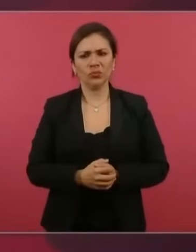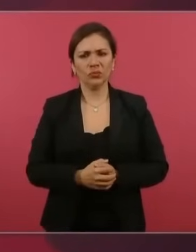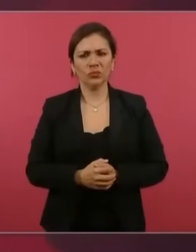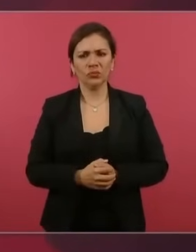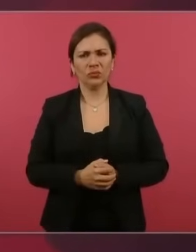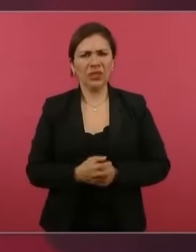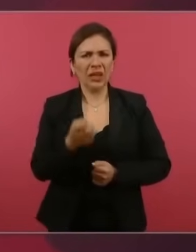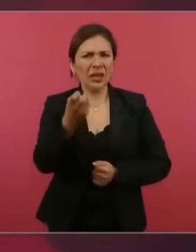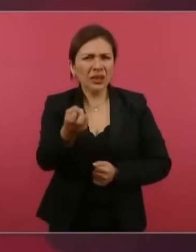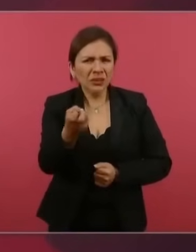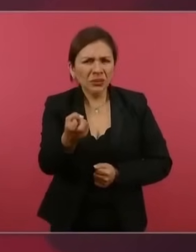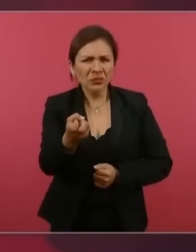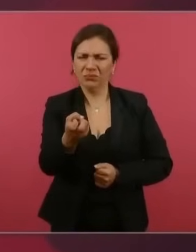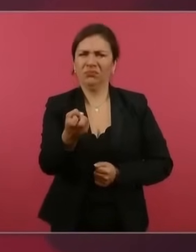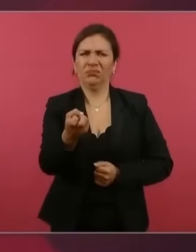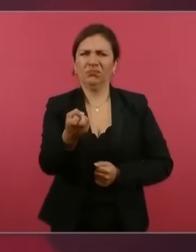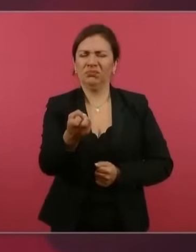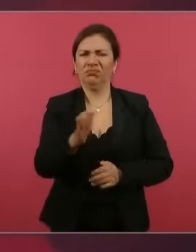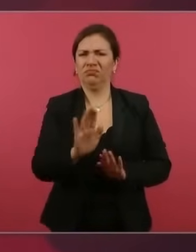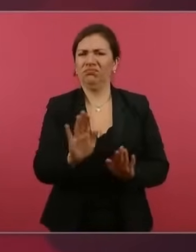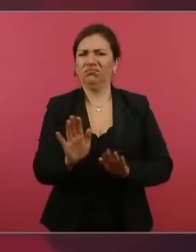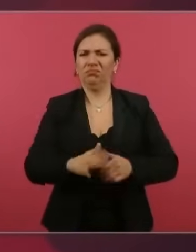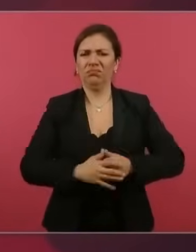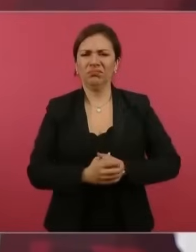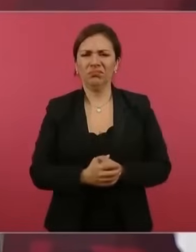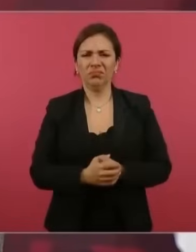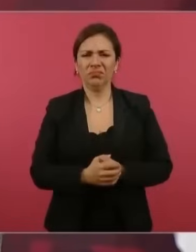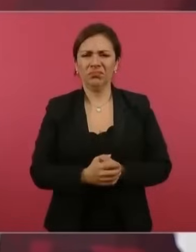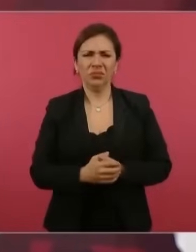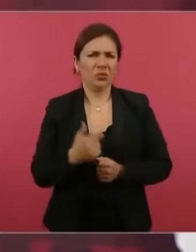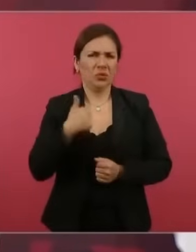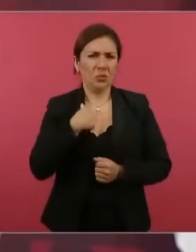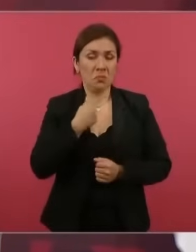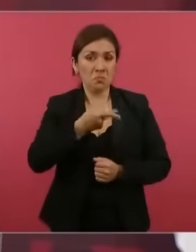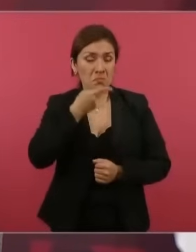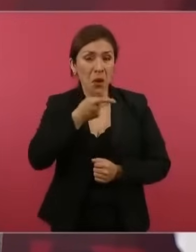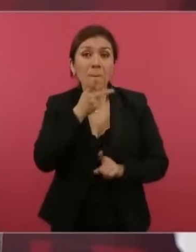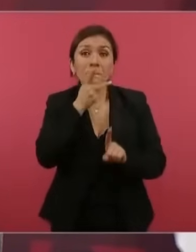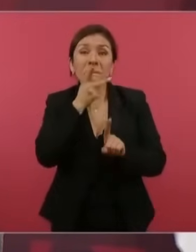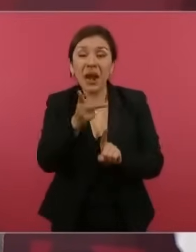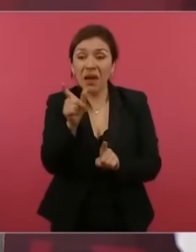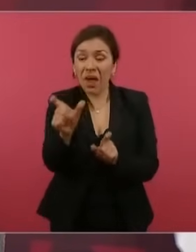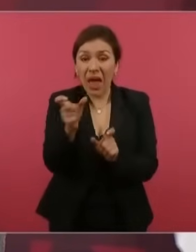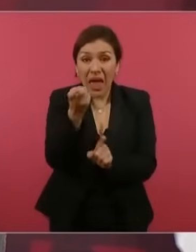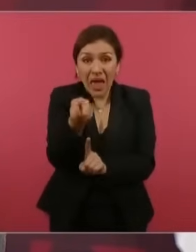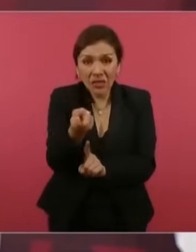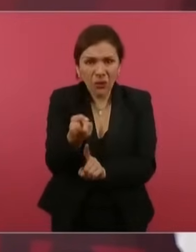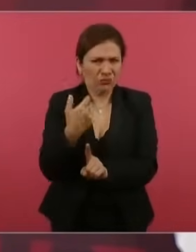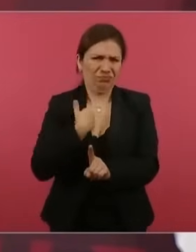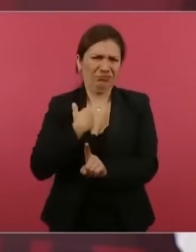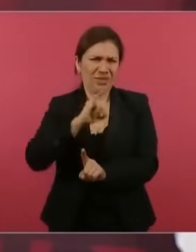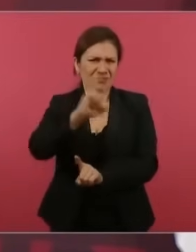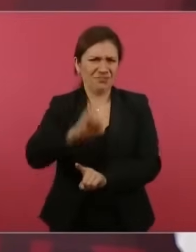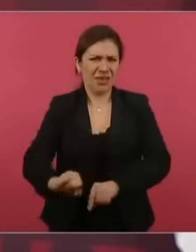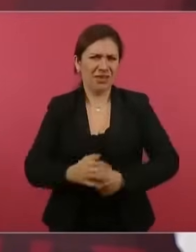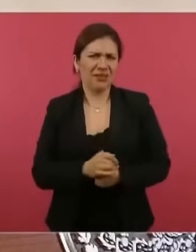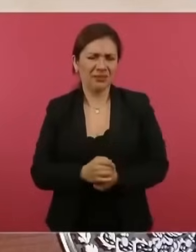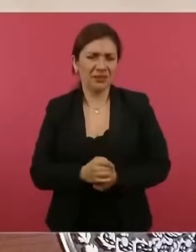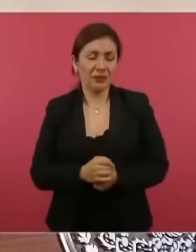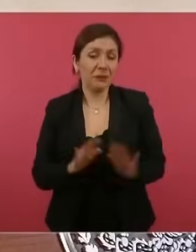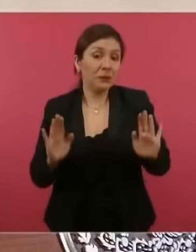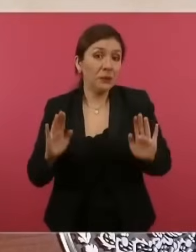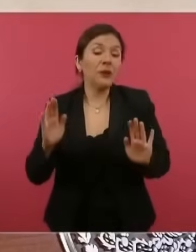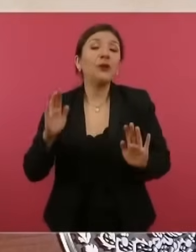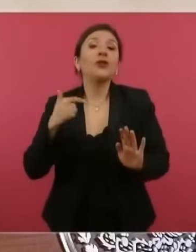No, eso no, yo no uso esos términos. Yo lo único que puedo decirles